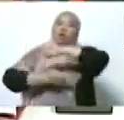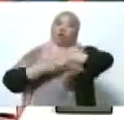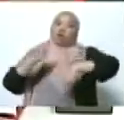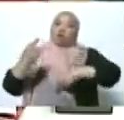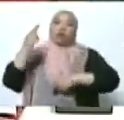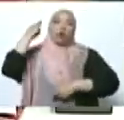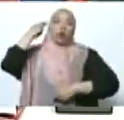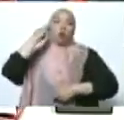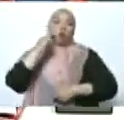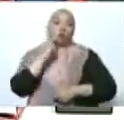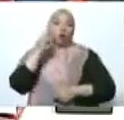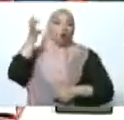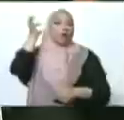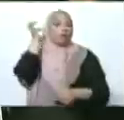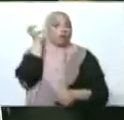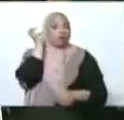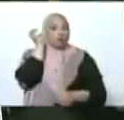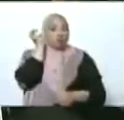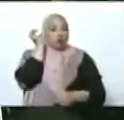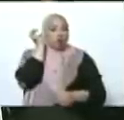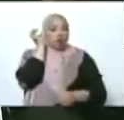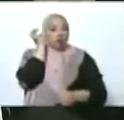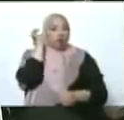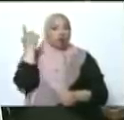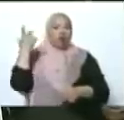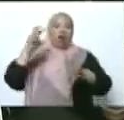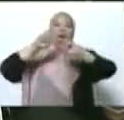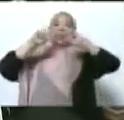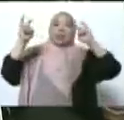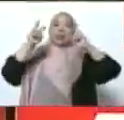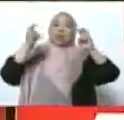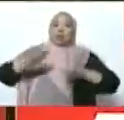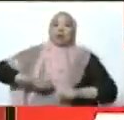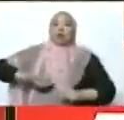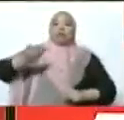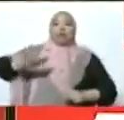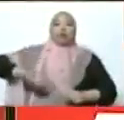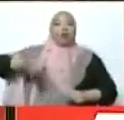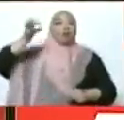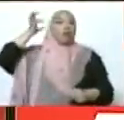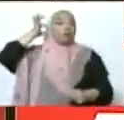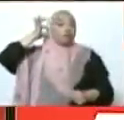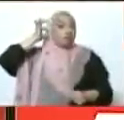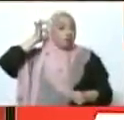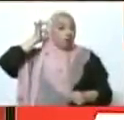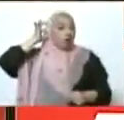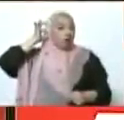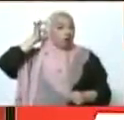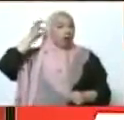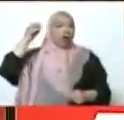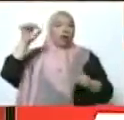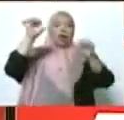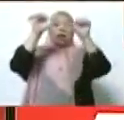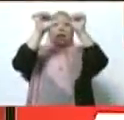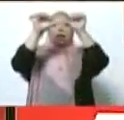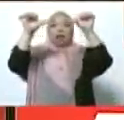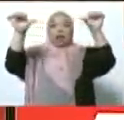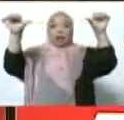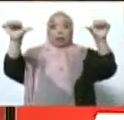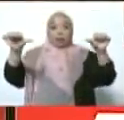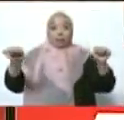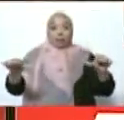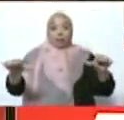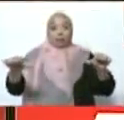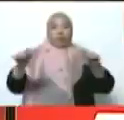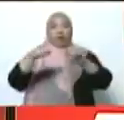Por ejemplo, mujeres, ¿cómo vamos a dar nosotros el tema de las mujeres, no? Entonces todas son estructuras